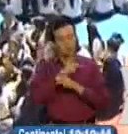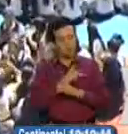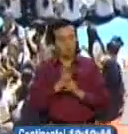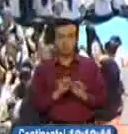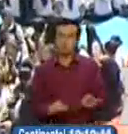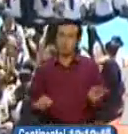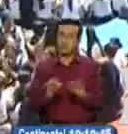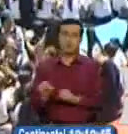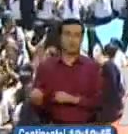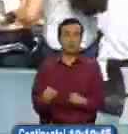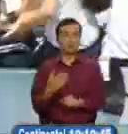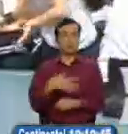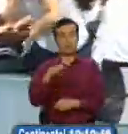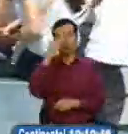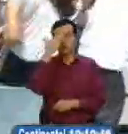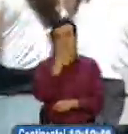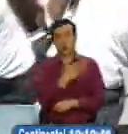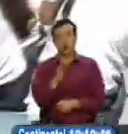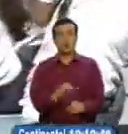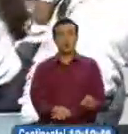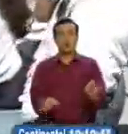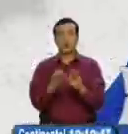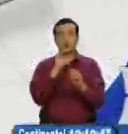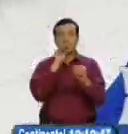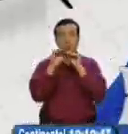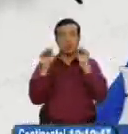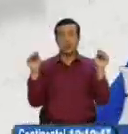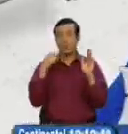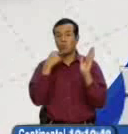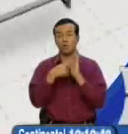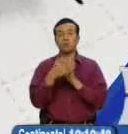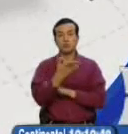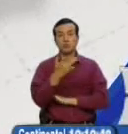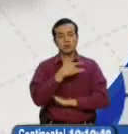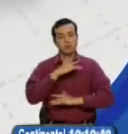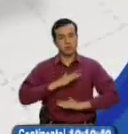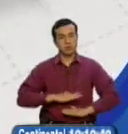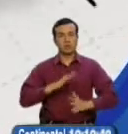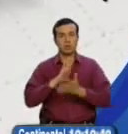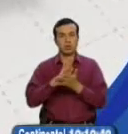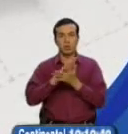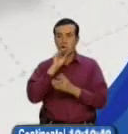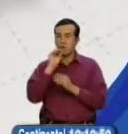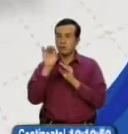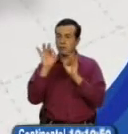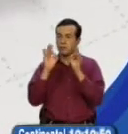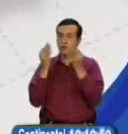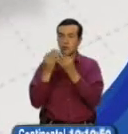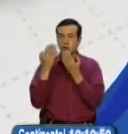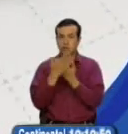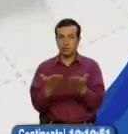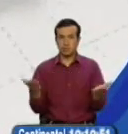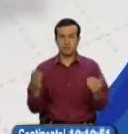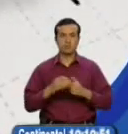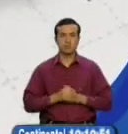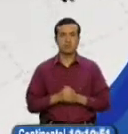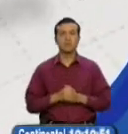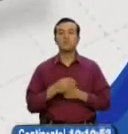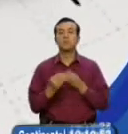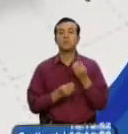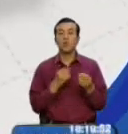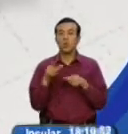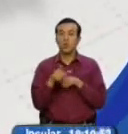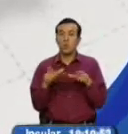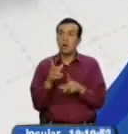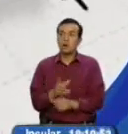respuesta durante un sismo. Ahí destacamos, entre otros: mantenga la calma y transmítala a los demás miembros de la familia. Colóquese en